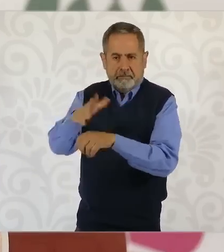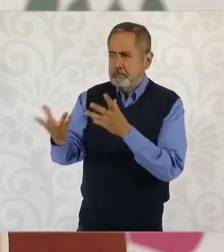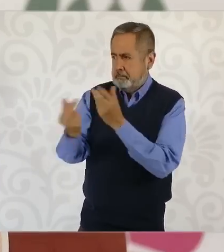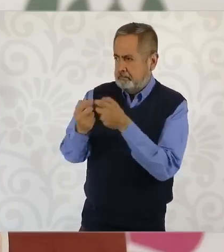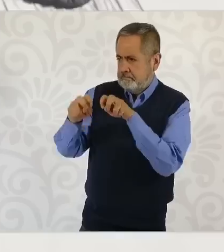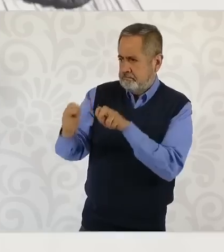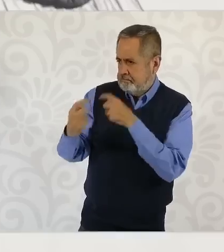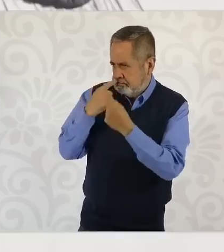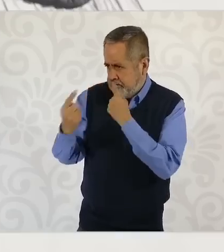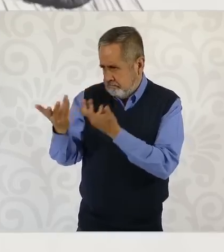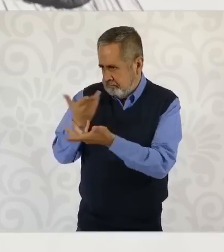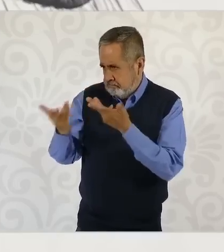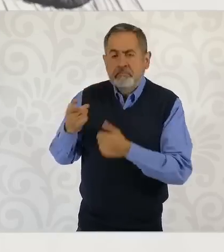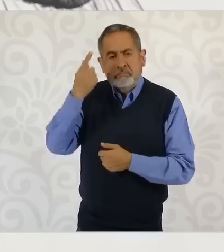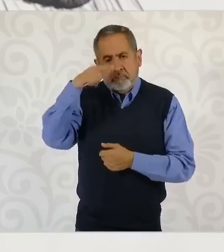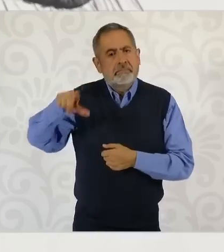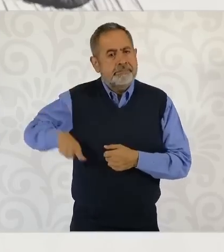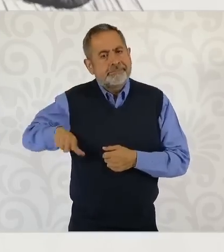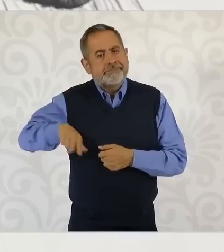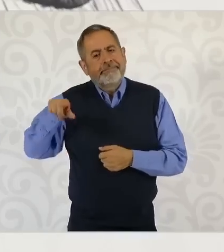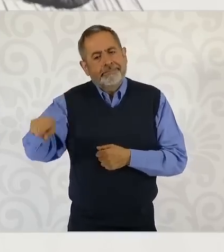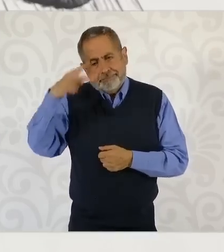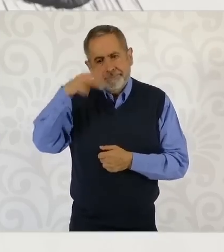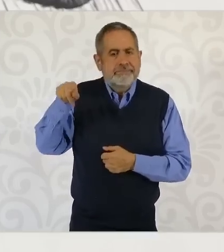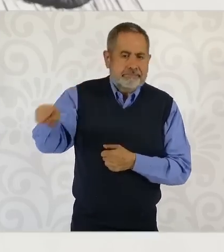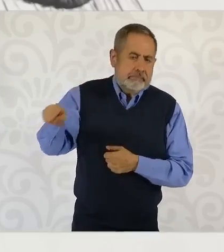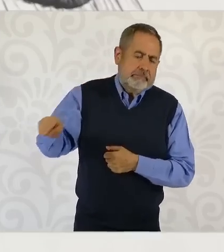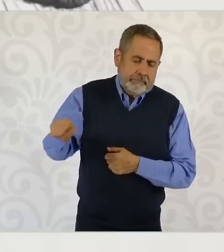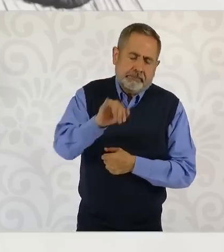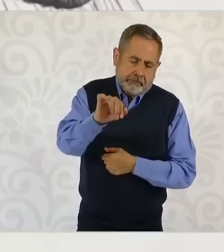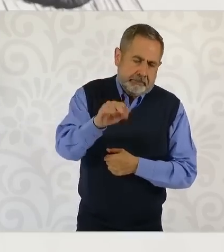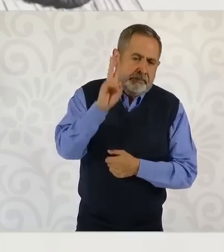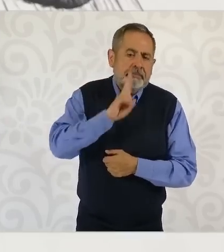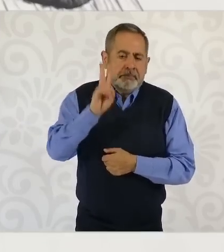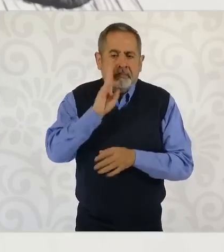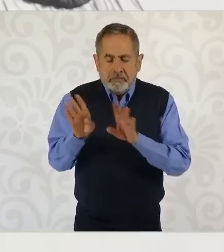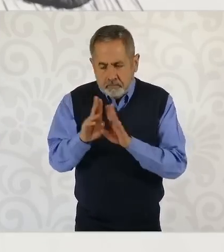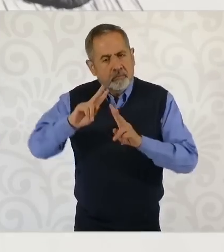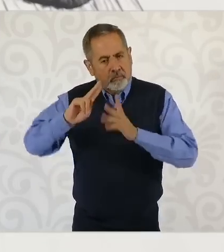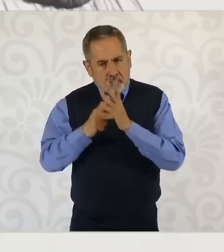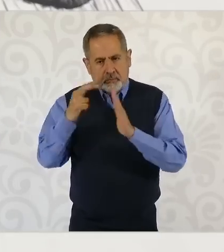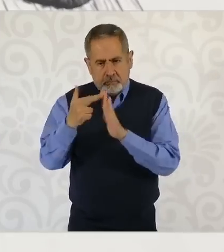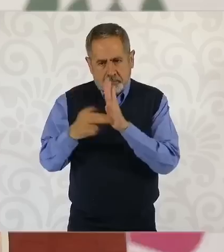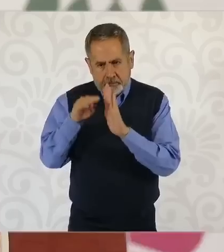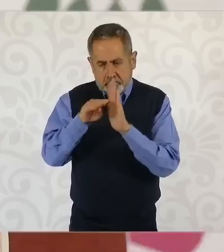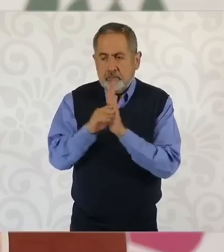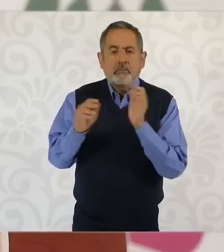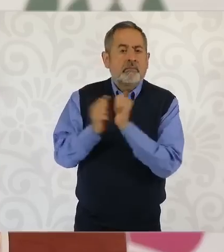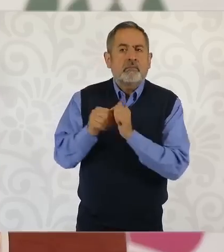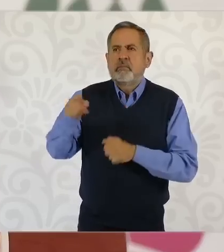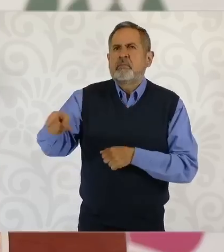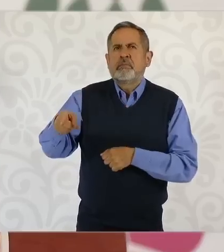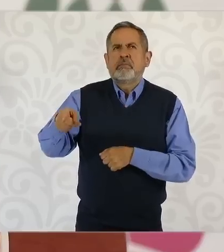de México, para poder redefinir, digamos, con la primera zona militar, que es la